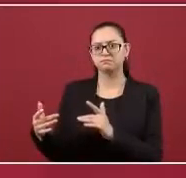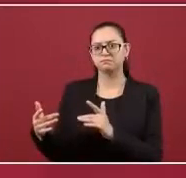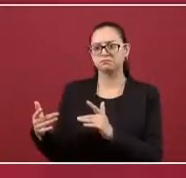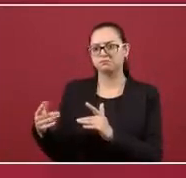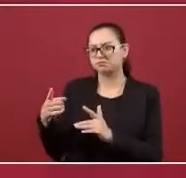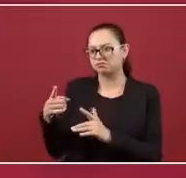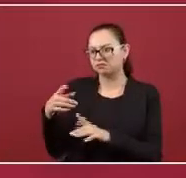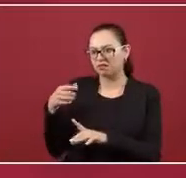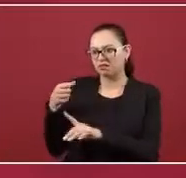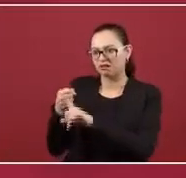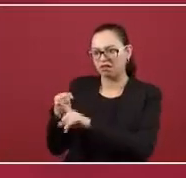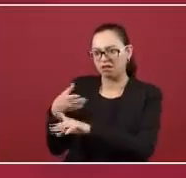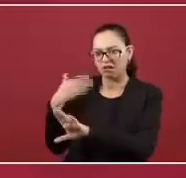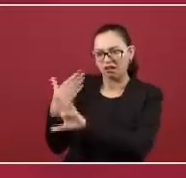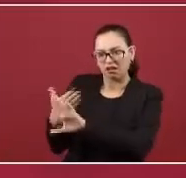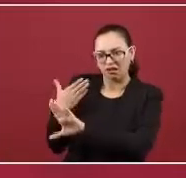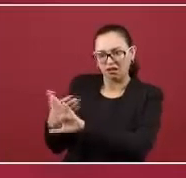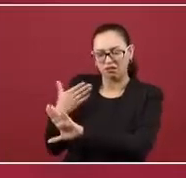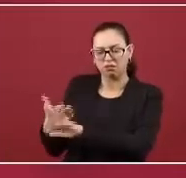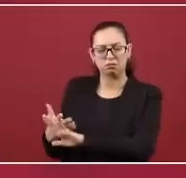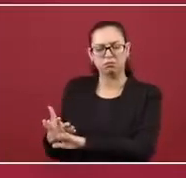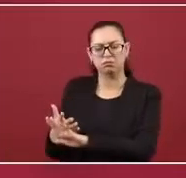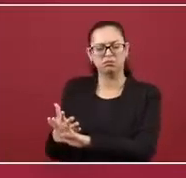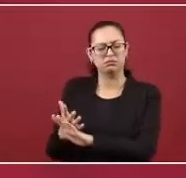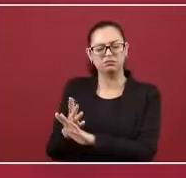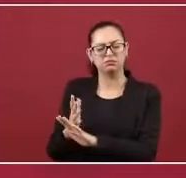perseguimos a nadie, que no